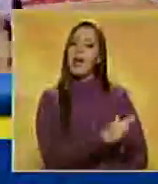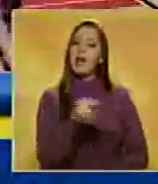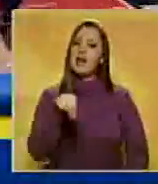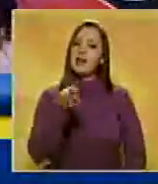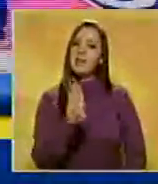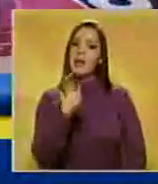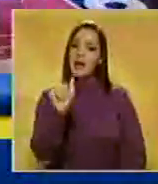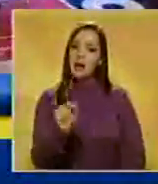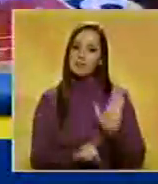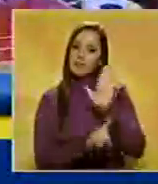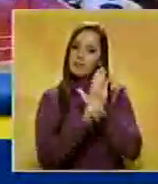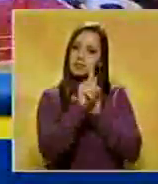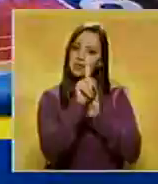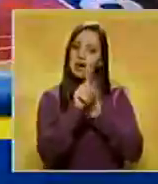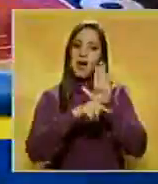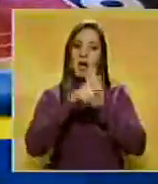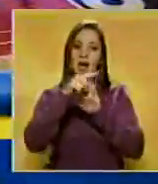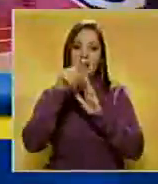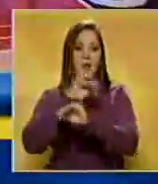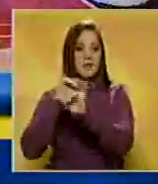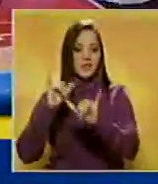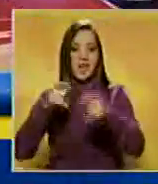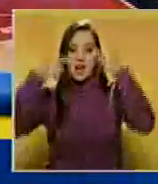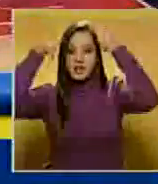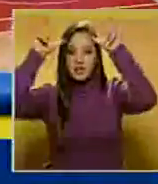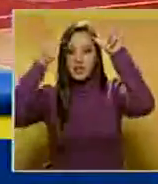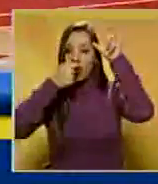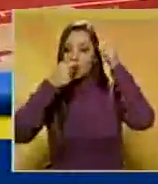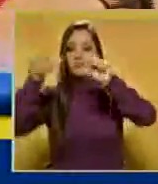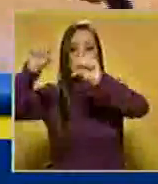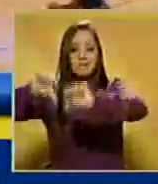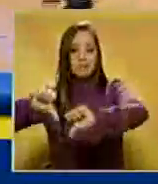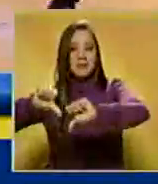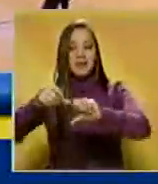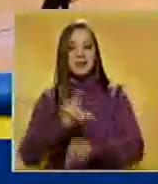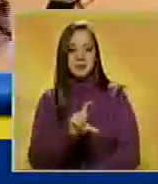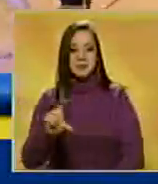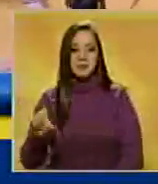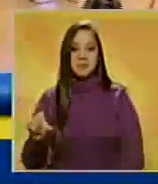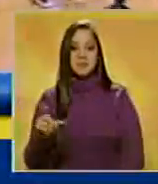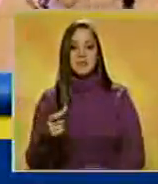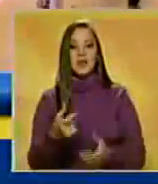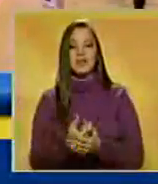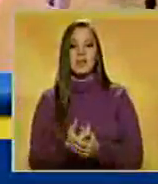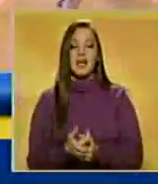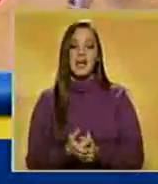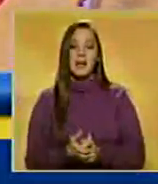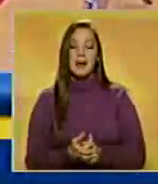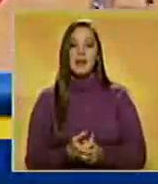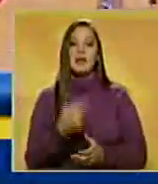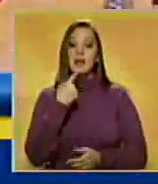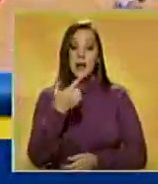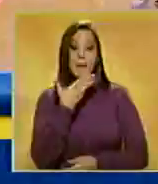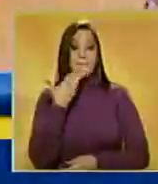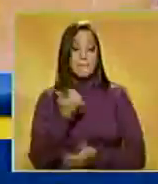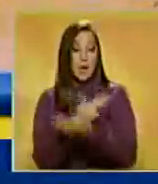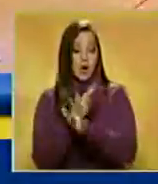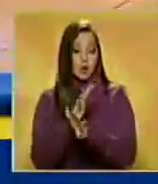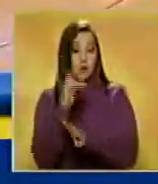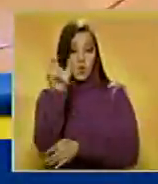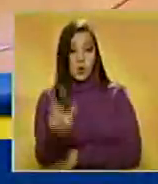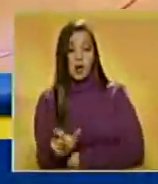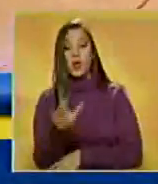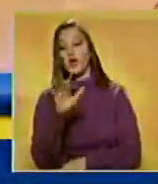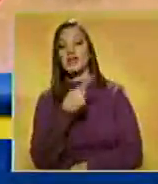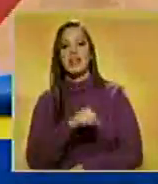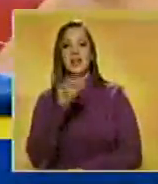a la final de la Conferencia del Este tras derrotar a los Toros de Chicago 94-73. LeBron James fue el más destacado del compromiso con